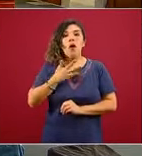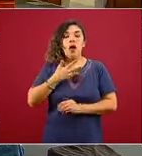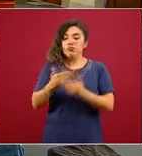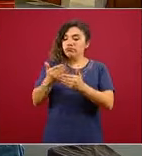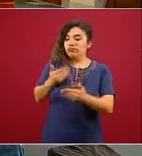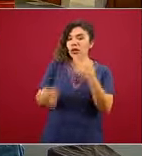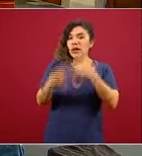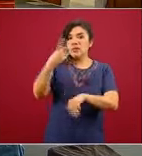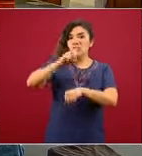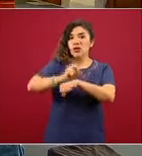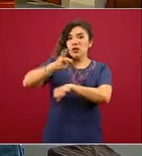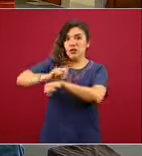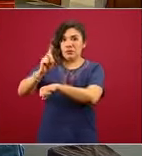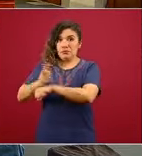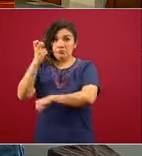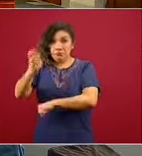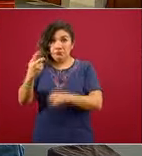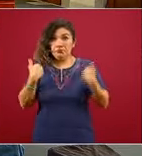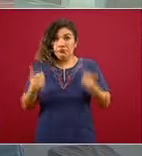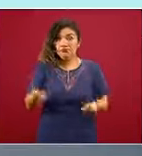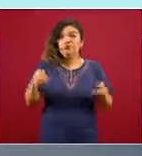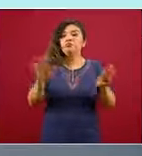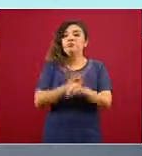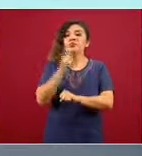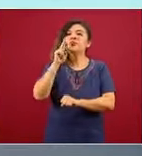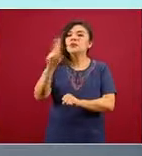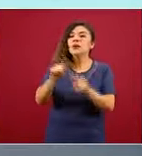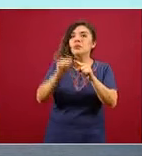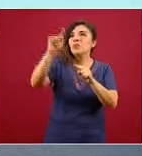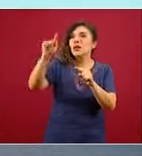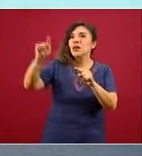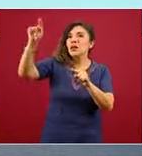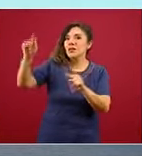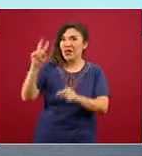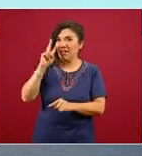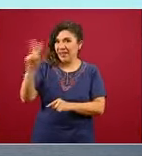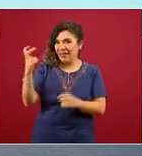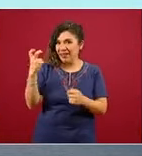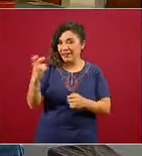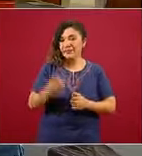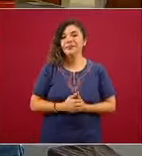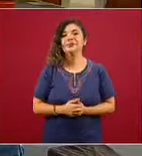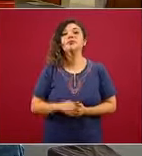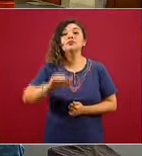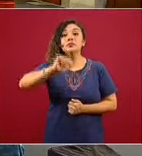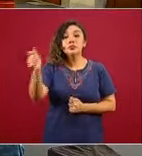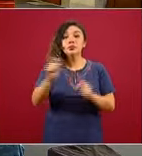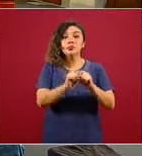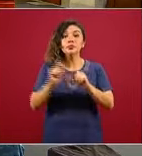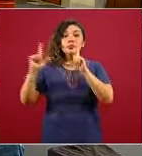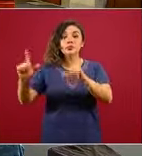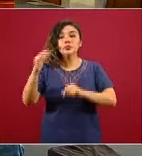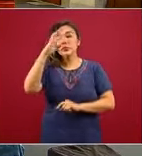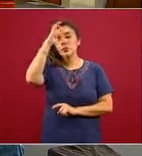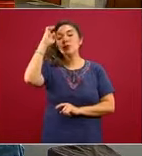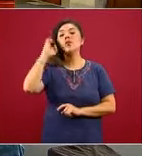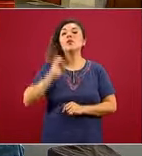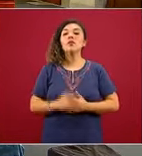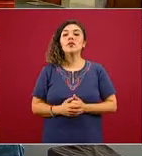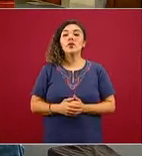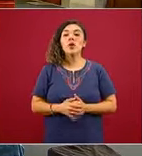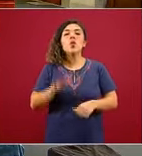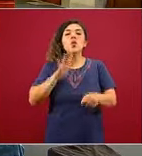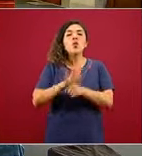últimos 14 días, y esto lo vemos precisamente por estas pendientes importantes. Vamos a ver en la siguiente diapositiva cuáles son